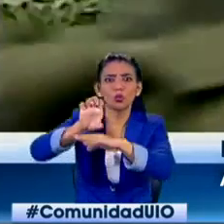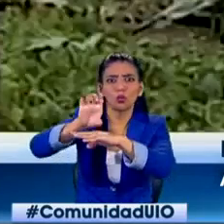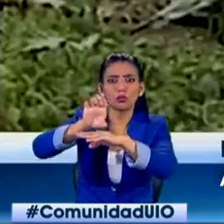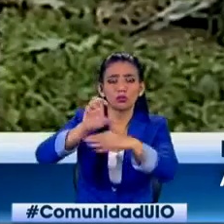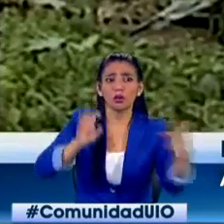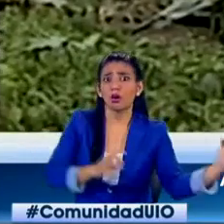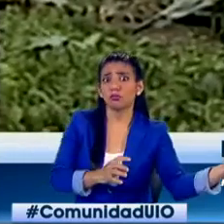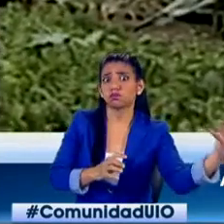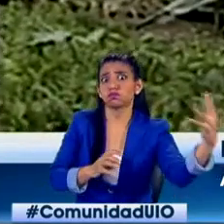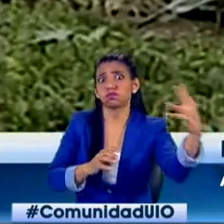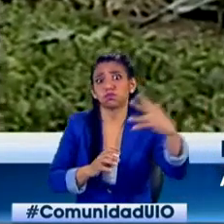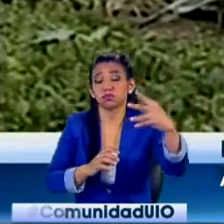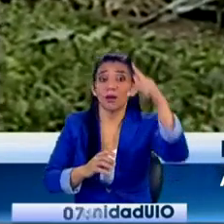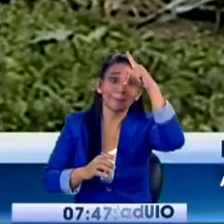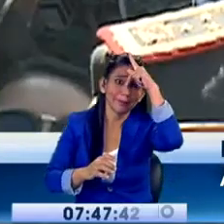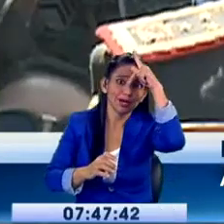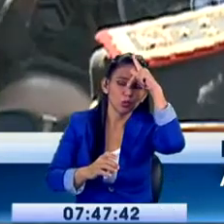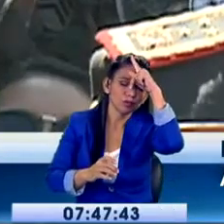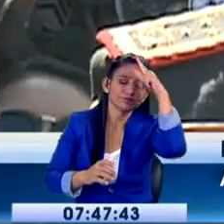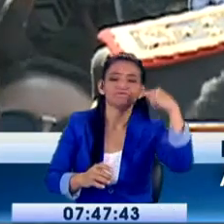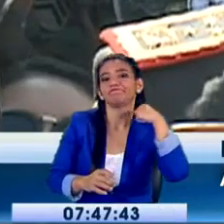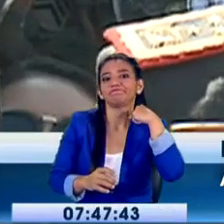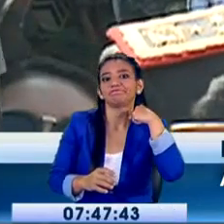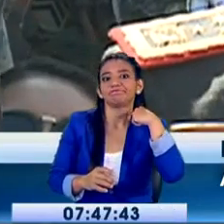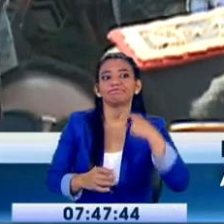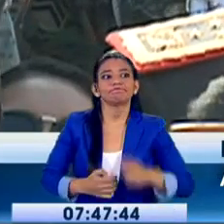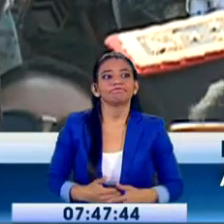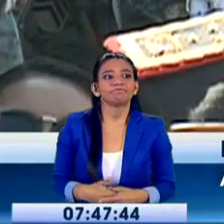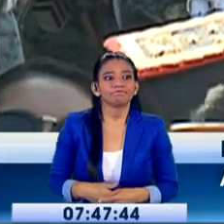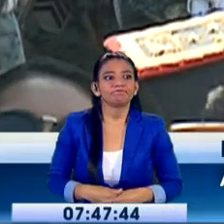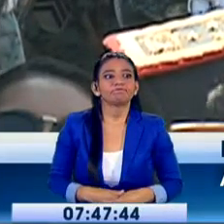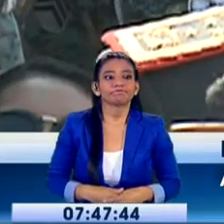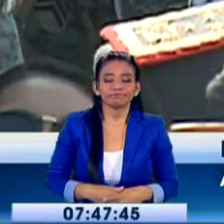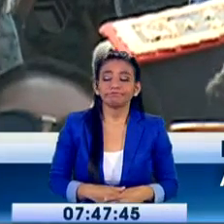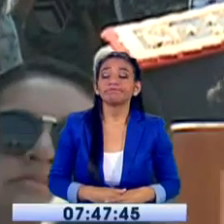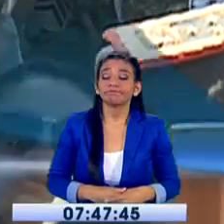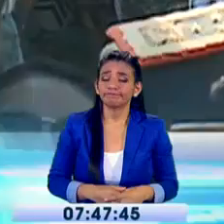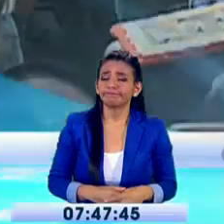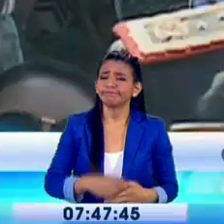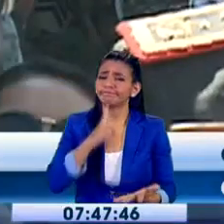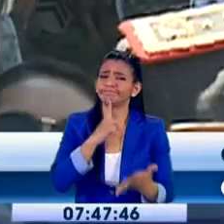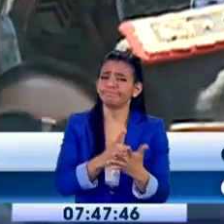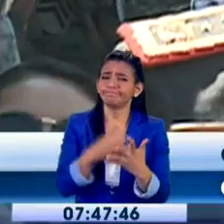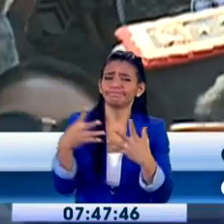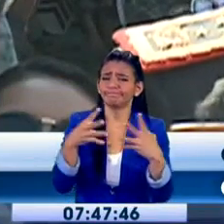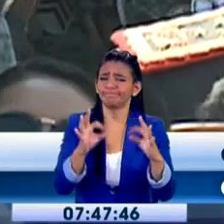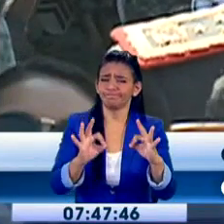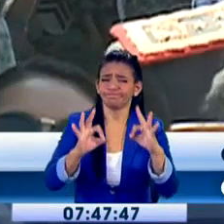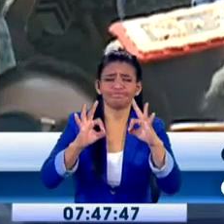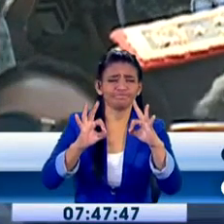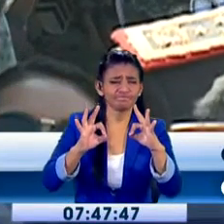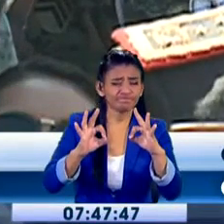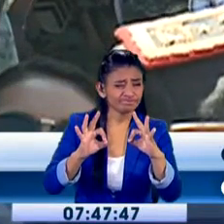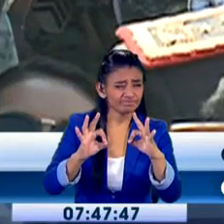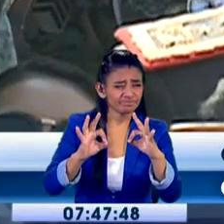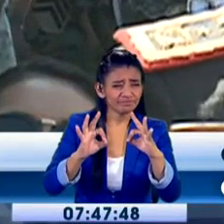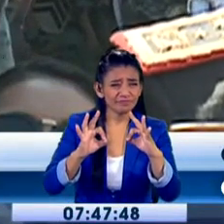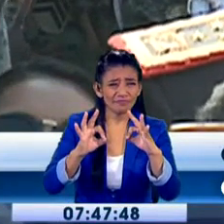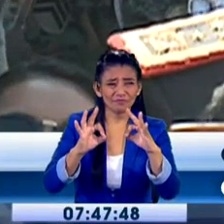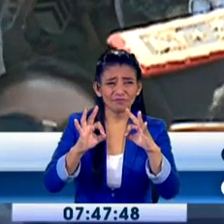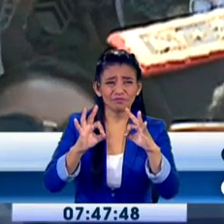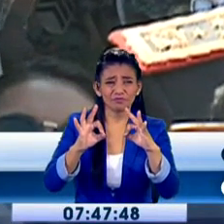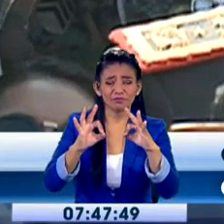de los vecinos del sur no prosperó. La guerra fue inevitable. 4 equipos de